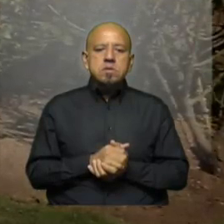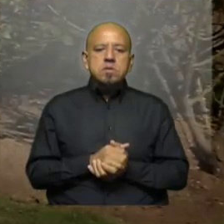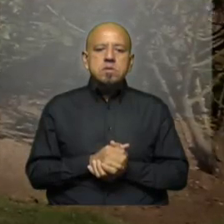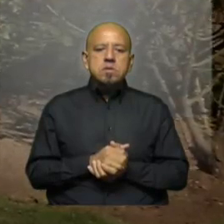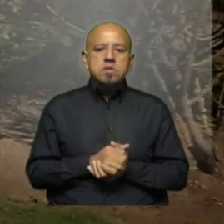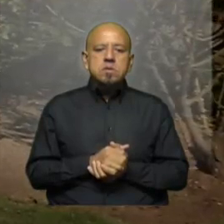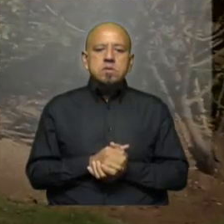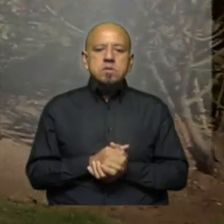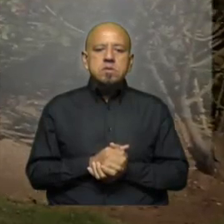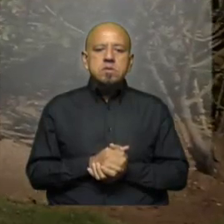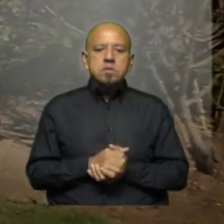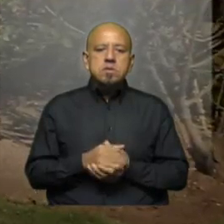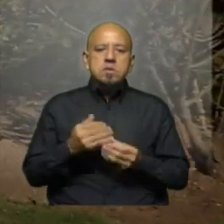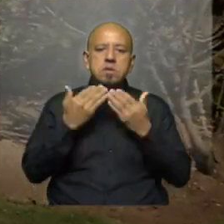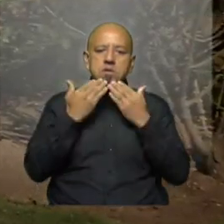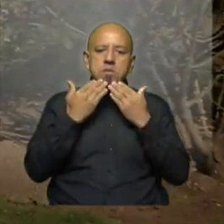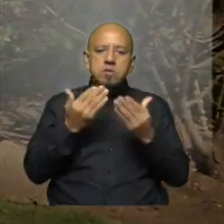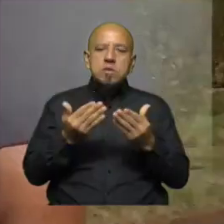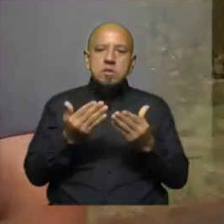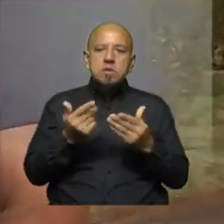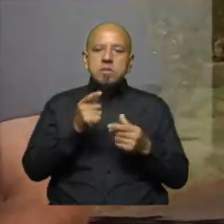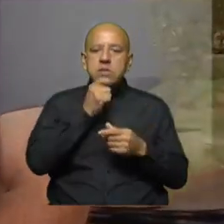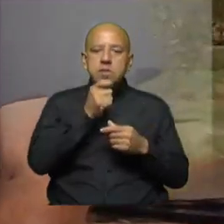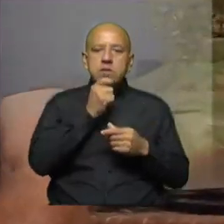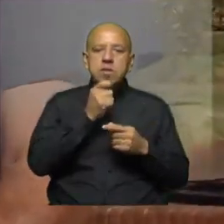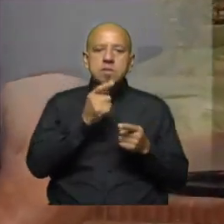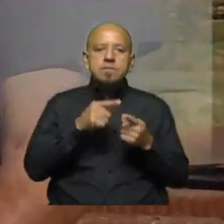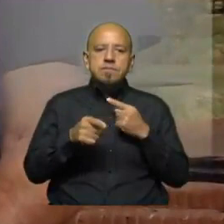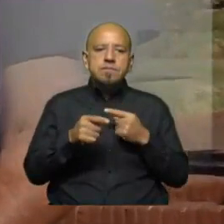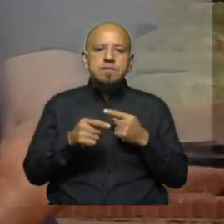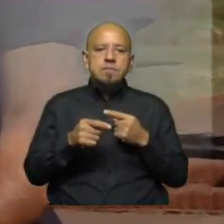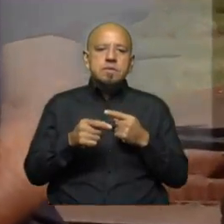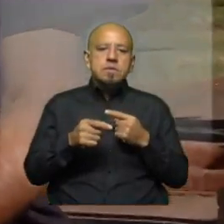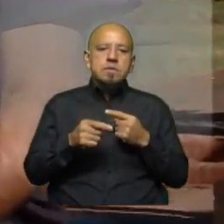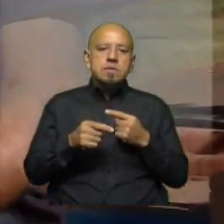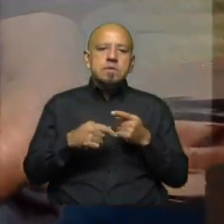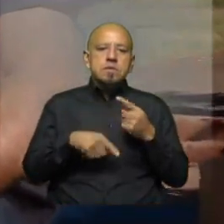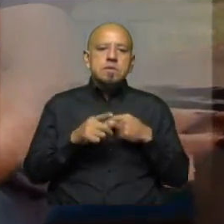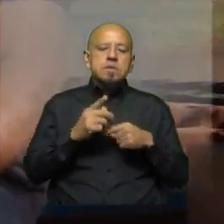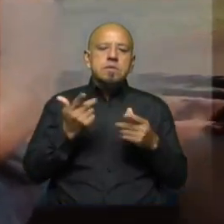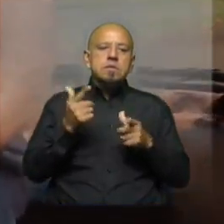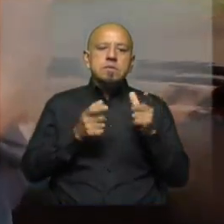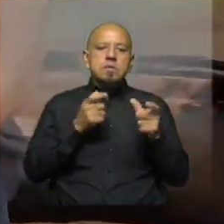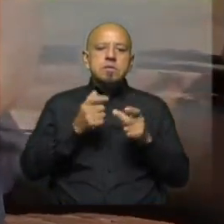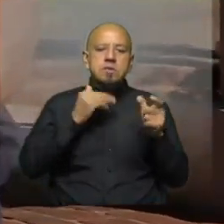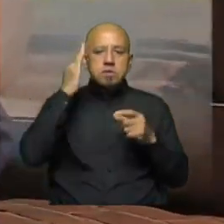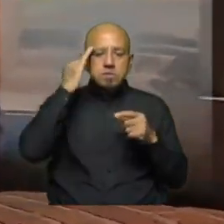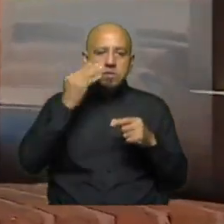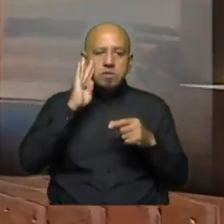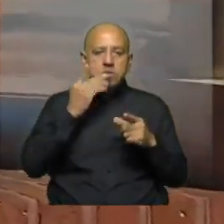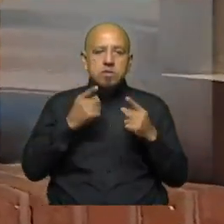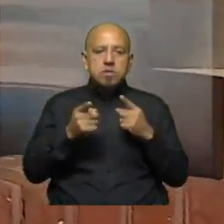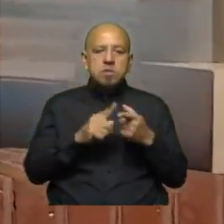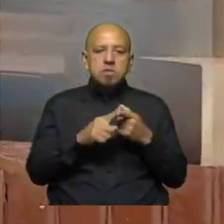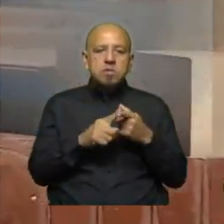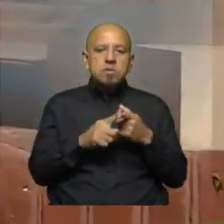Daniel de León, muchas gracias por esta entrevista y espero que a través de ella la gente conozca mucho más y